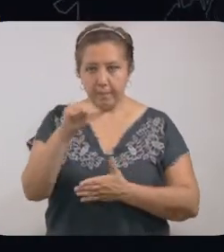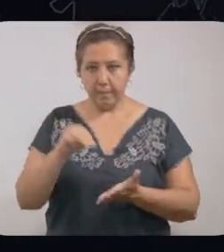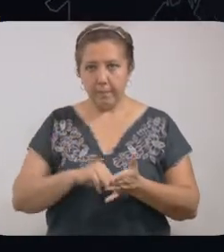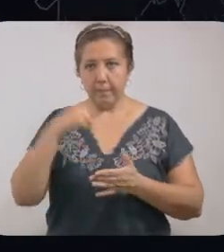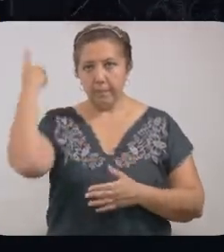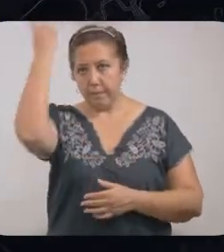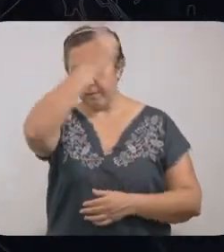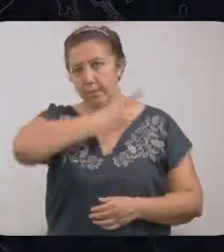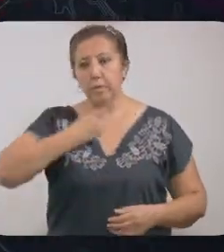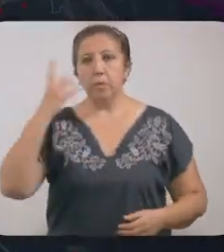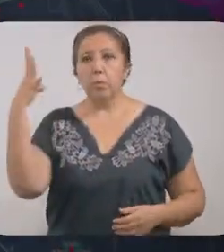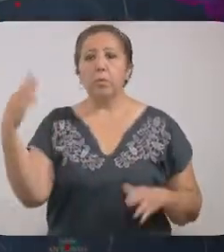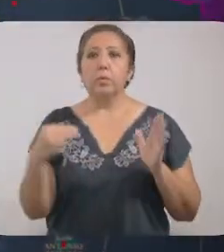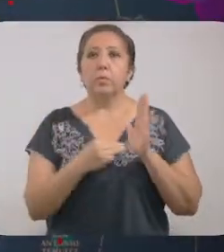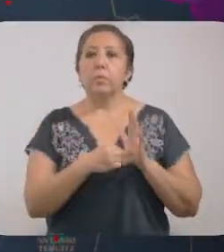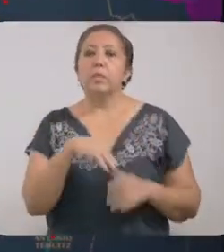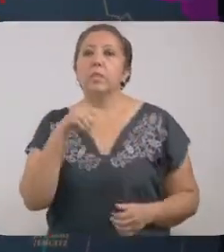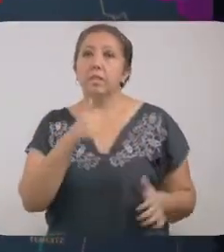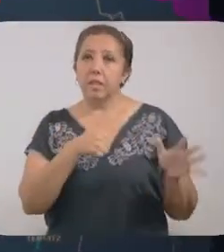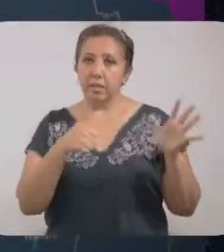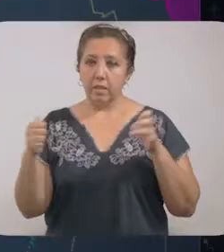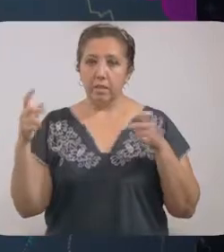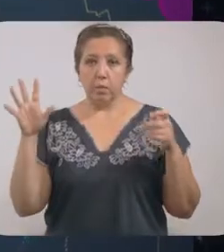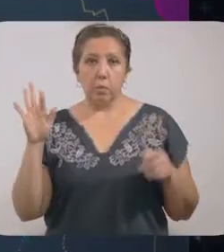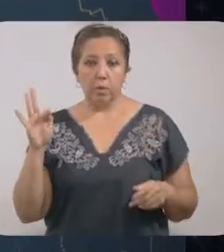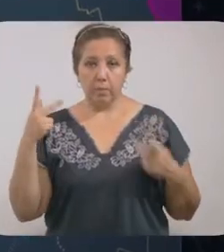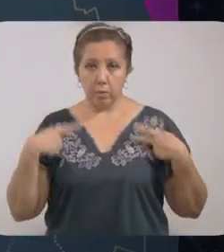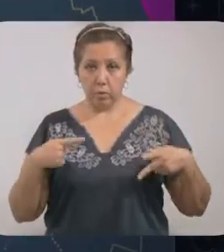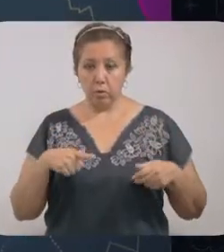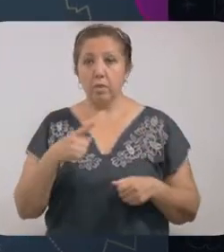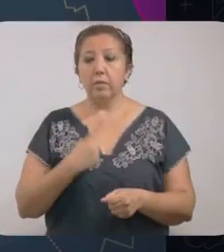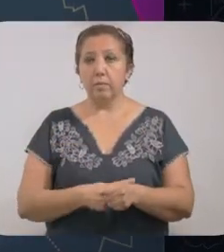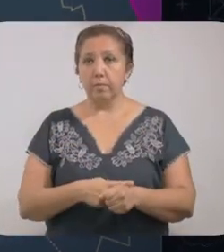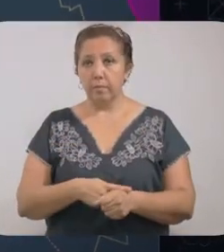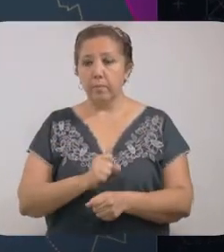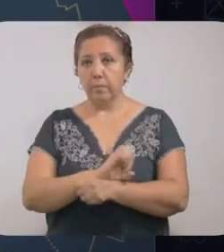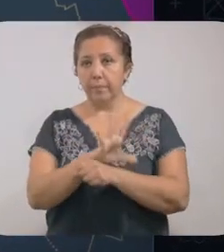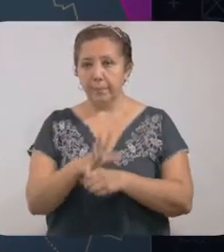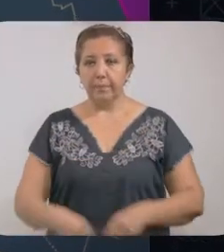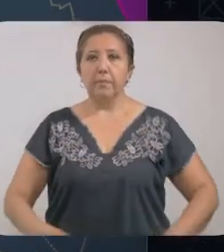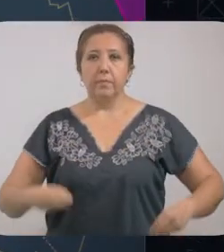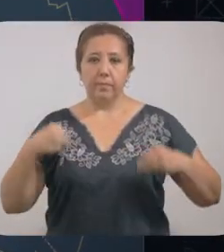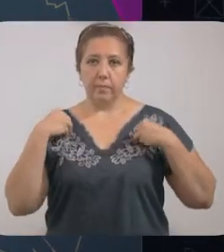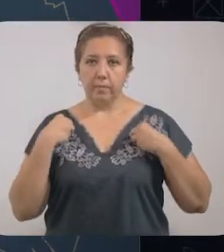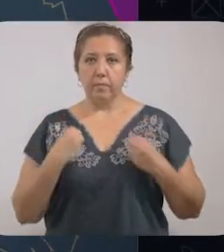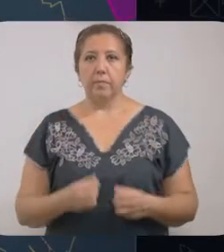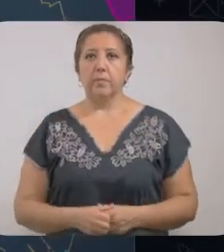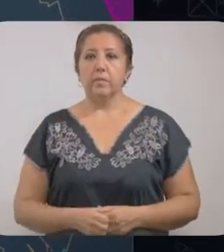se han diagnosticado 4.640 personas contagiadas de coronavirus, que viven